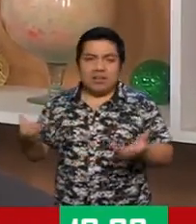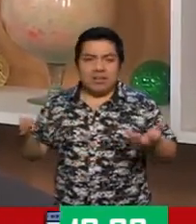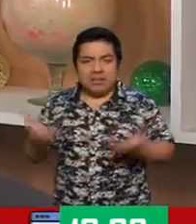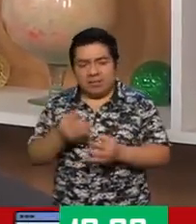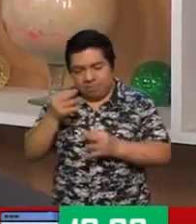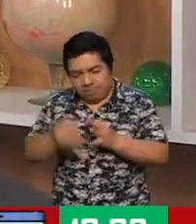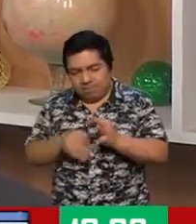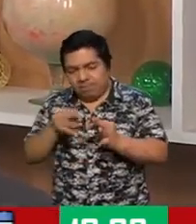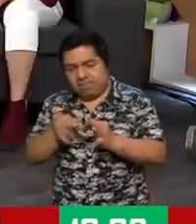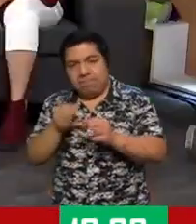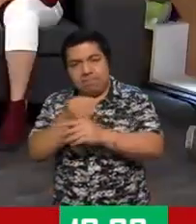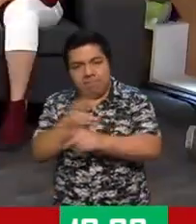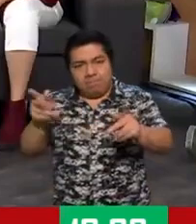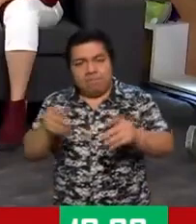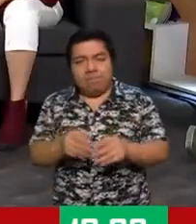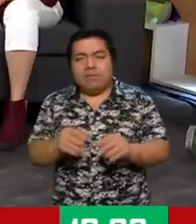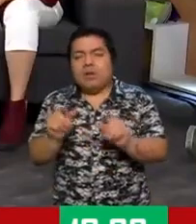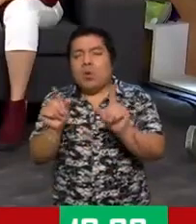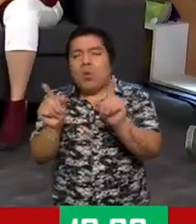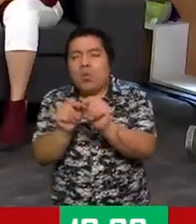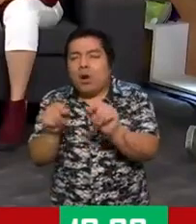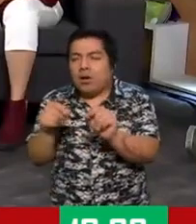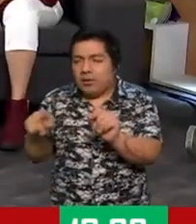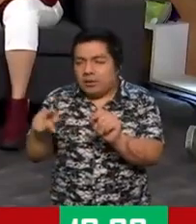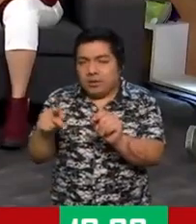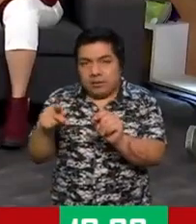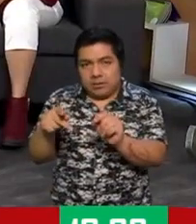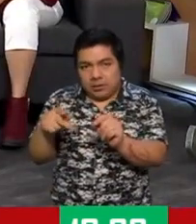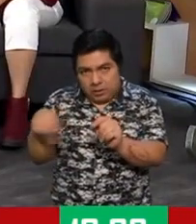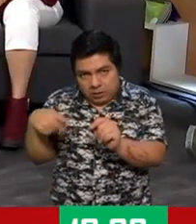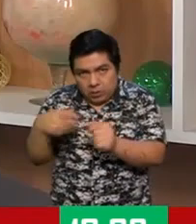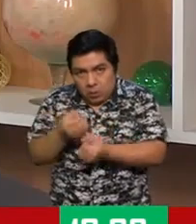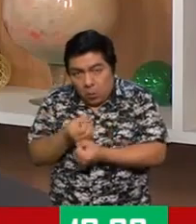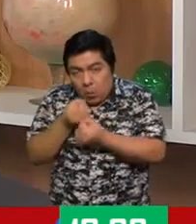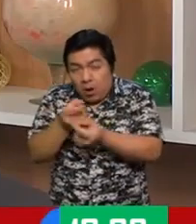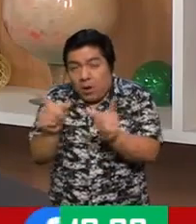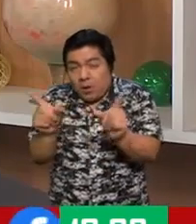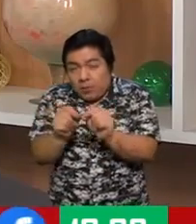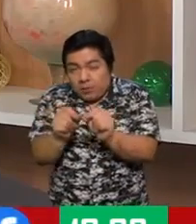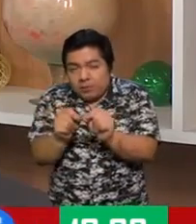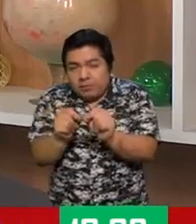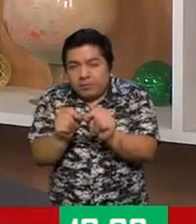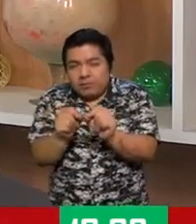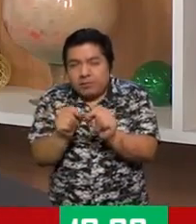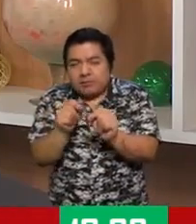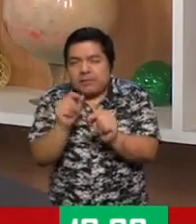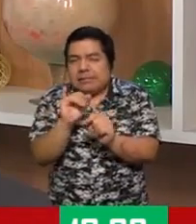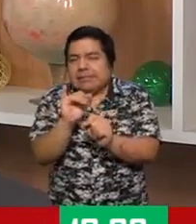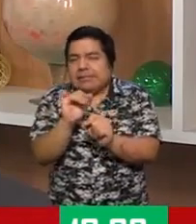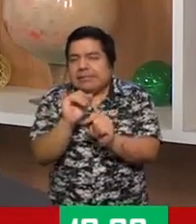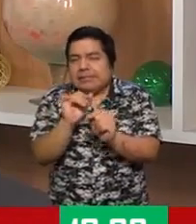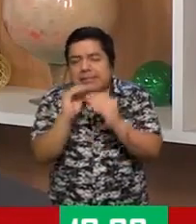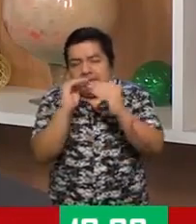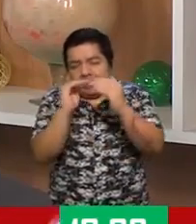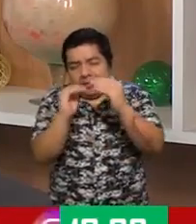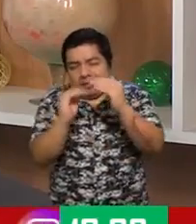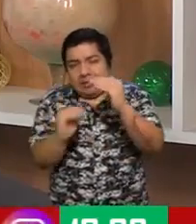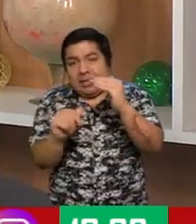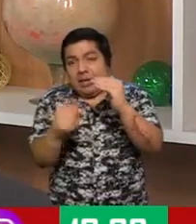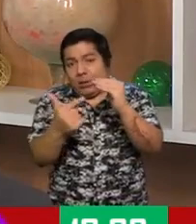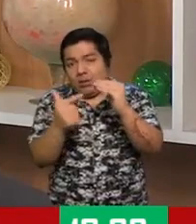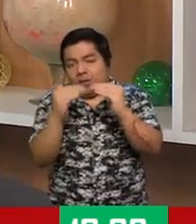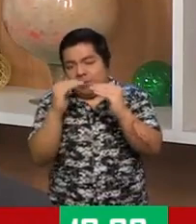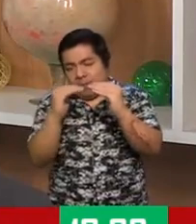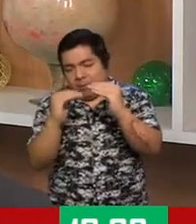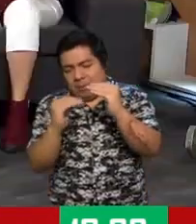de hacerlo visible. ¿Nos puedes decir un poquito de la que ganó el premio? Sí, es un poema en 12 cantos, así que es un poema